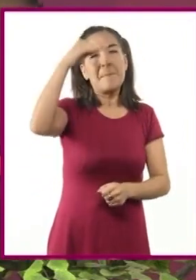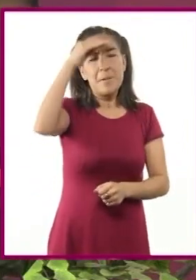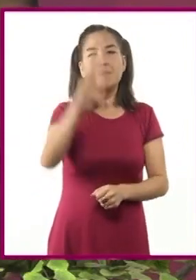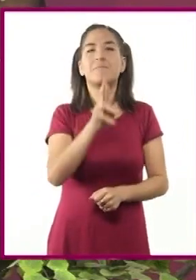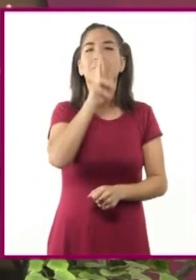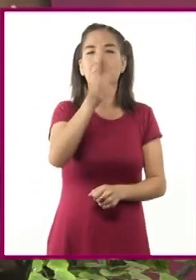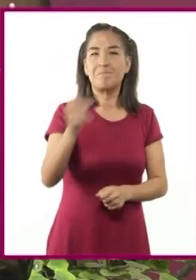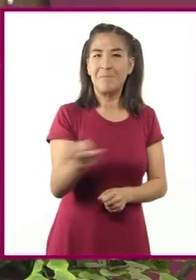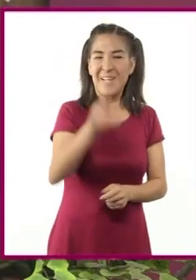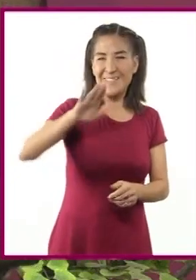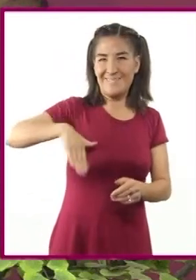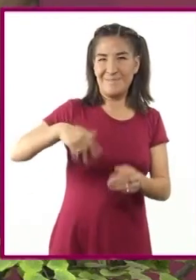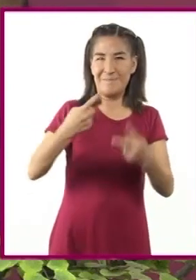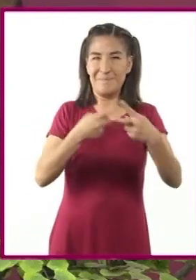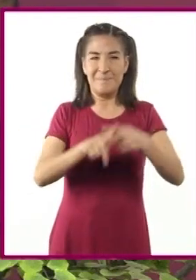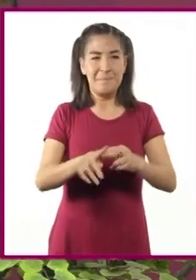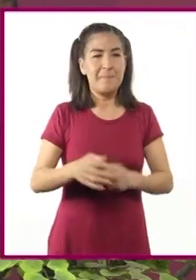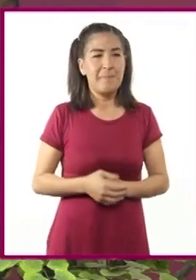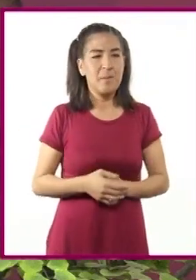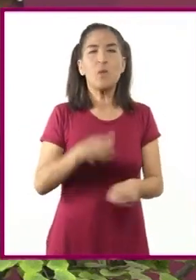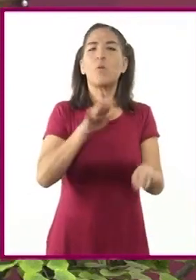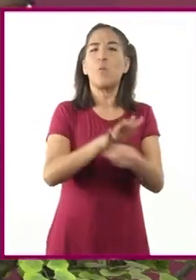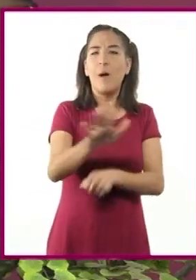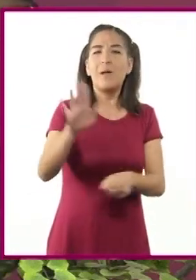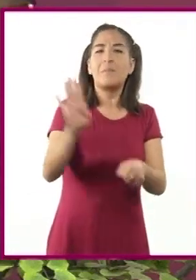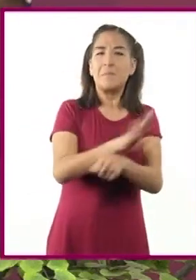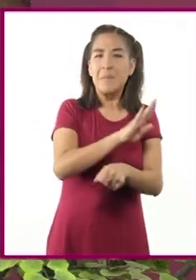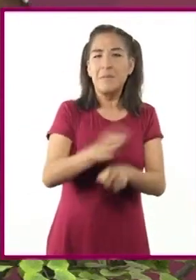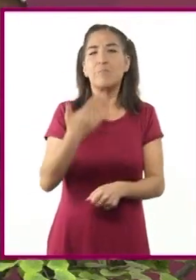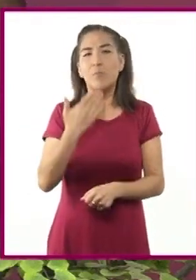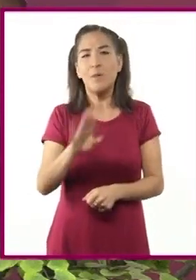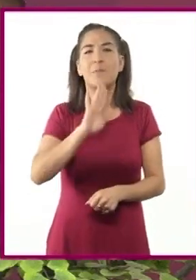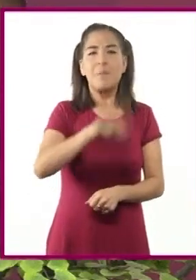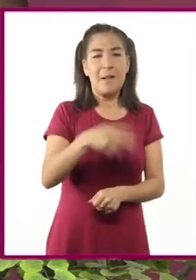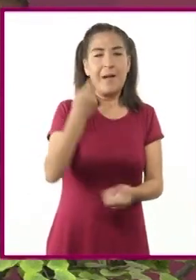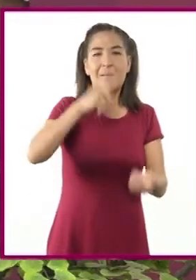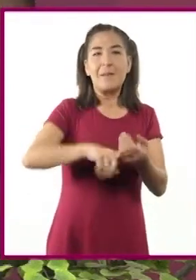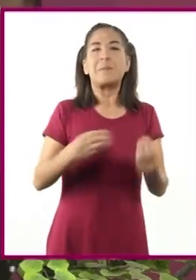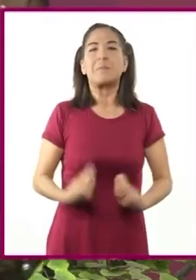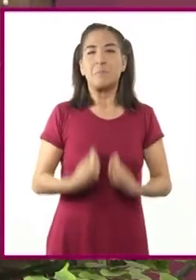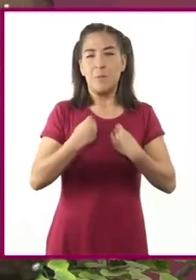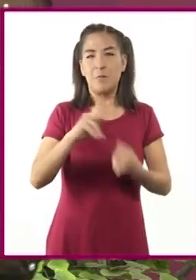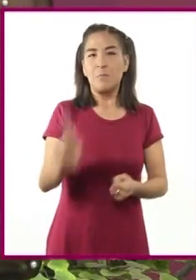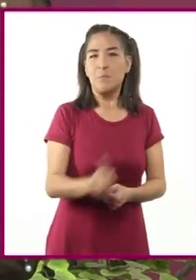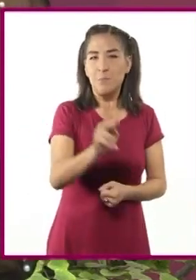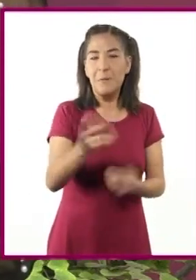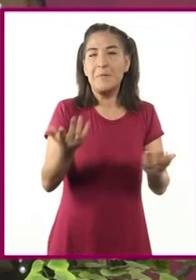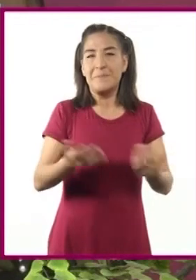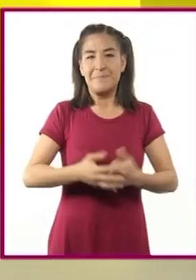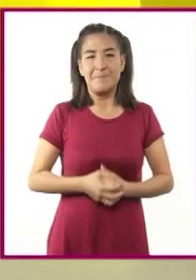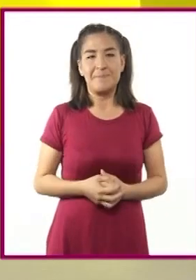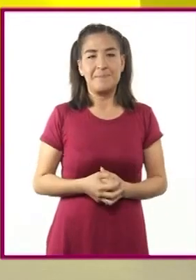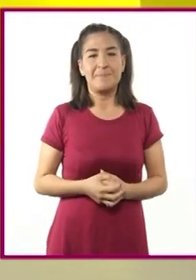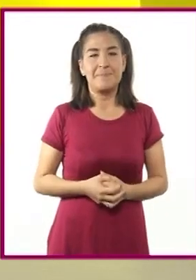contesten la pregunta inicial. ¿Qué ventajas y desventajas hay de vivir en los espacios rurales?